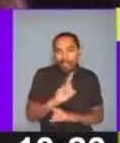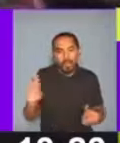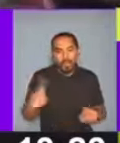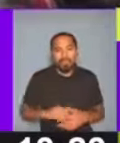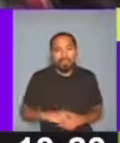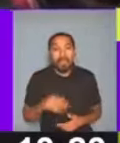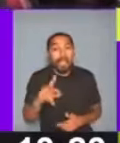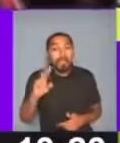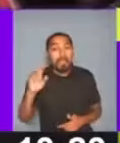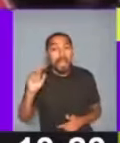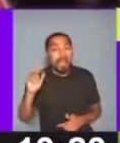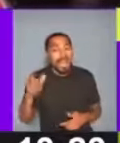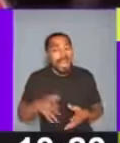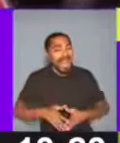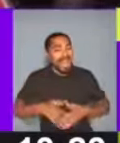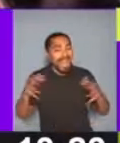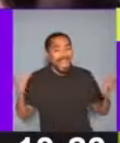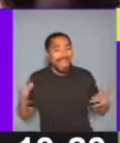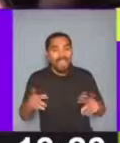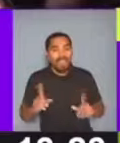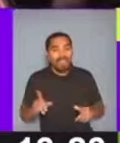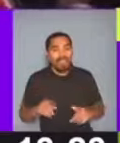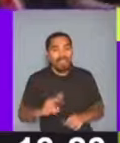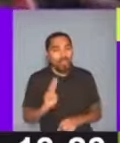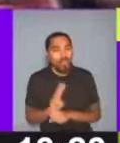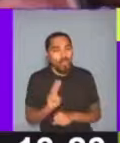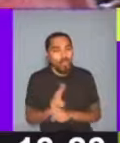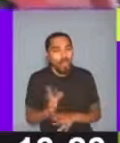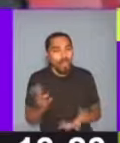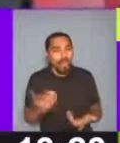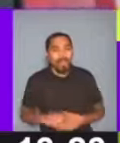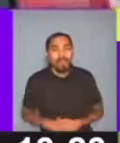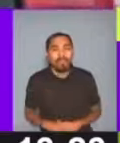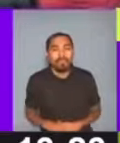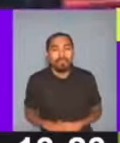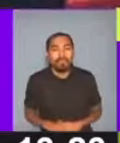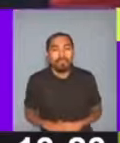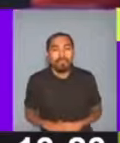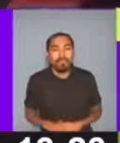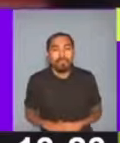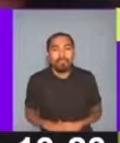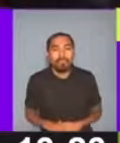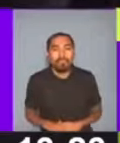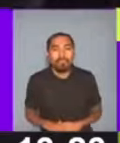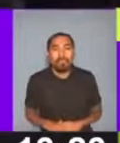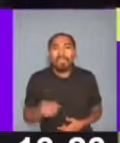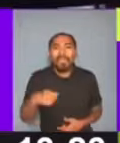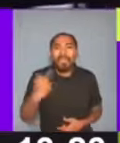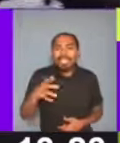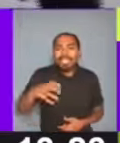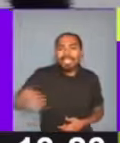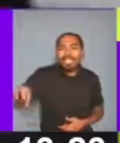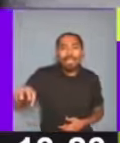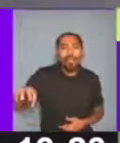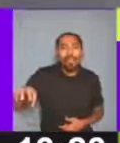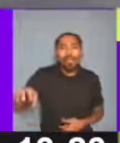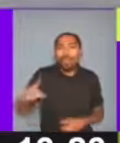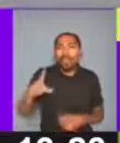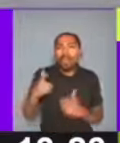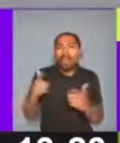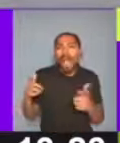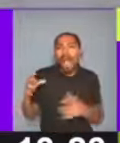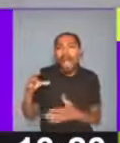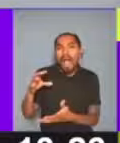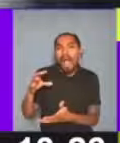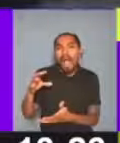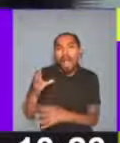tendría cubierto con este transporte un sector importante, pero el otro sector de la ciudad no tendría colectivos,